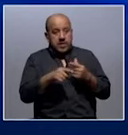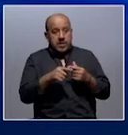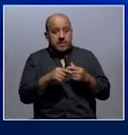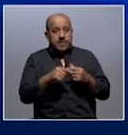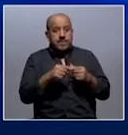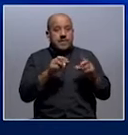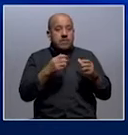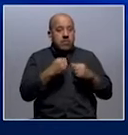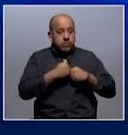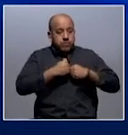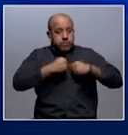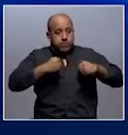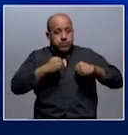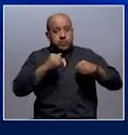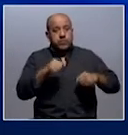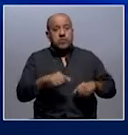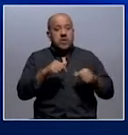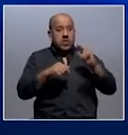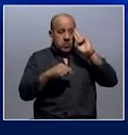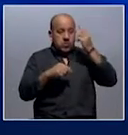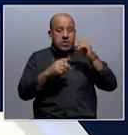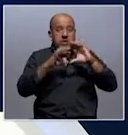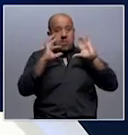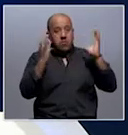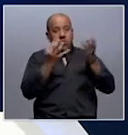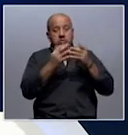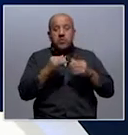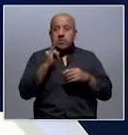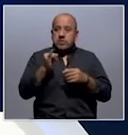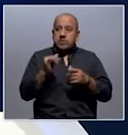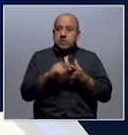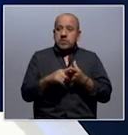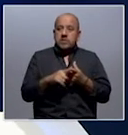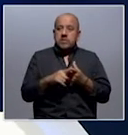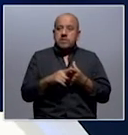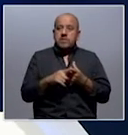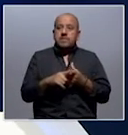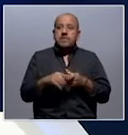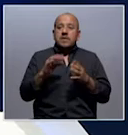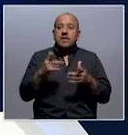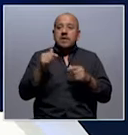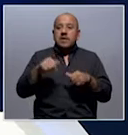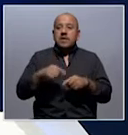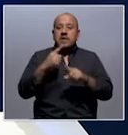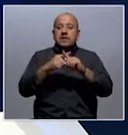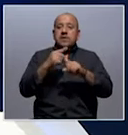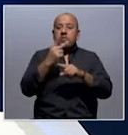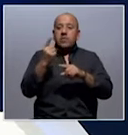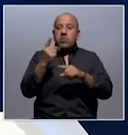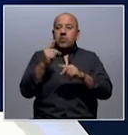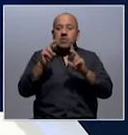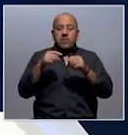tiene la obesidad y el sobrepeso no sólo en uruguay sino en el mundo exactamente porque además bueno se dice que es la epidemia del siglo 21 la